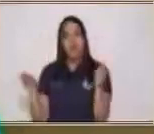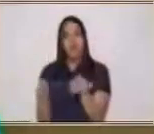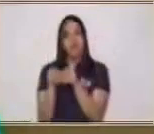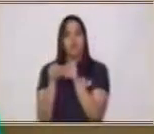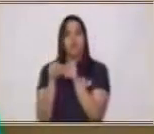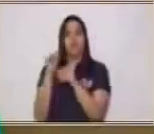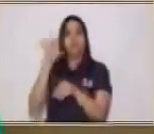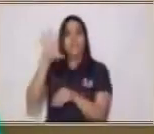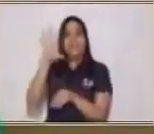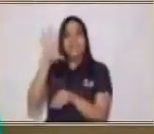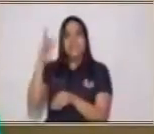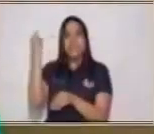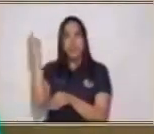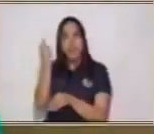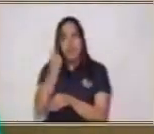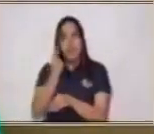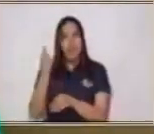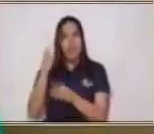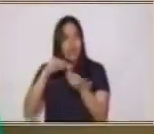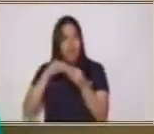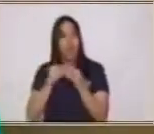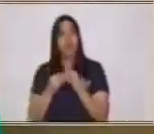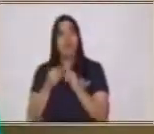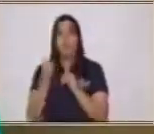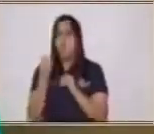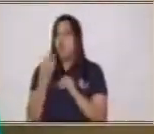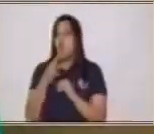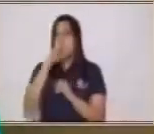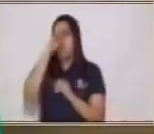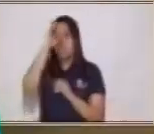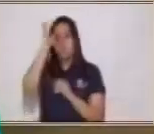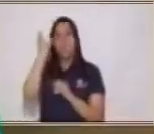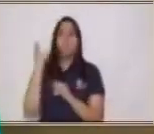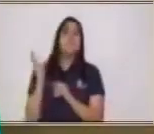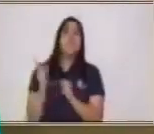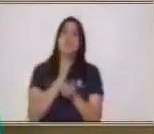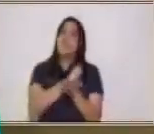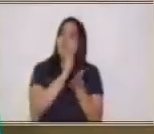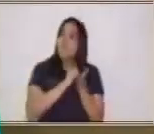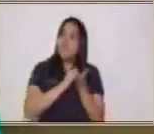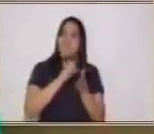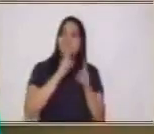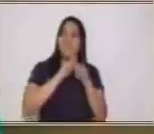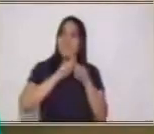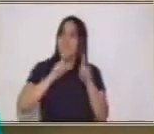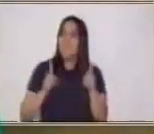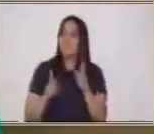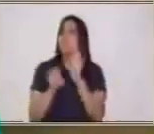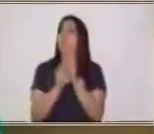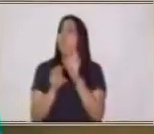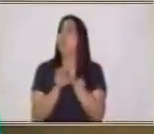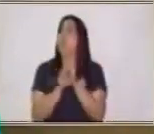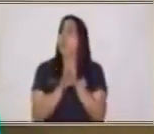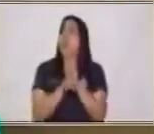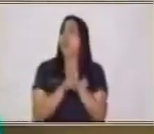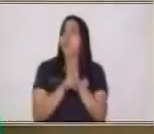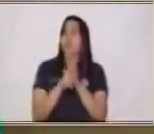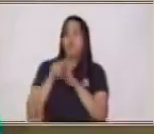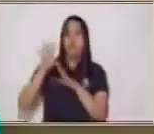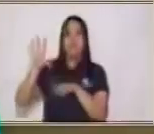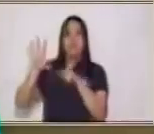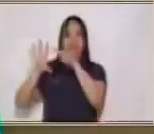a cada uno de esos valores. Y entonces vamos a reescribir nuestro binomio de esta forma. El factor común,